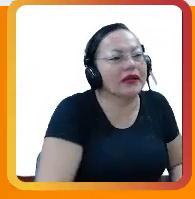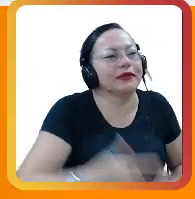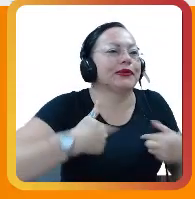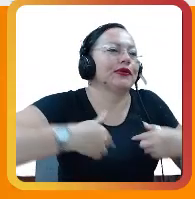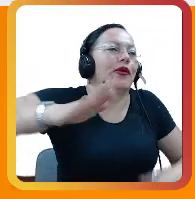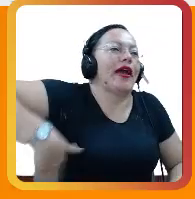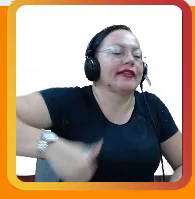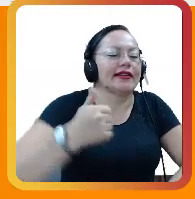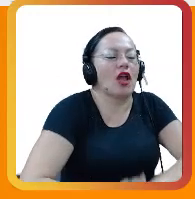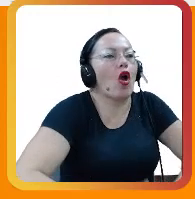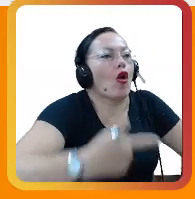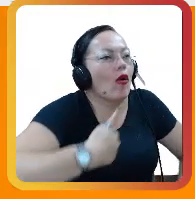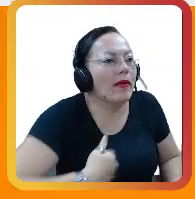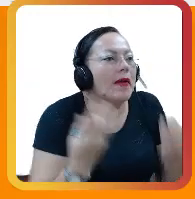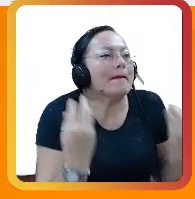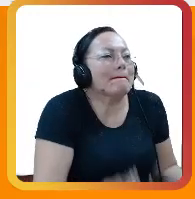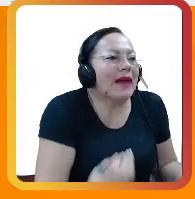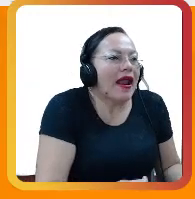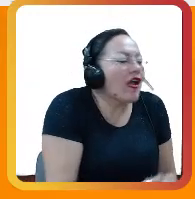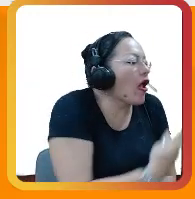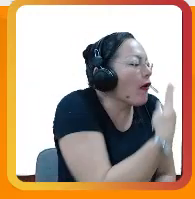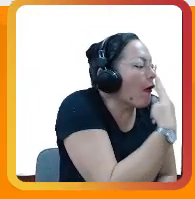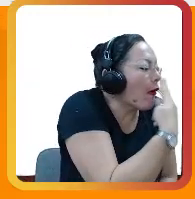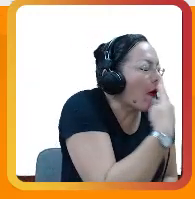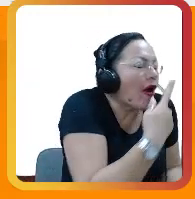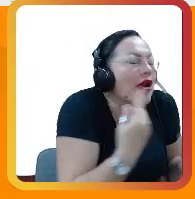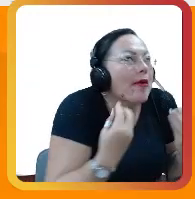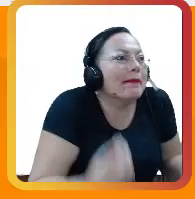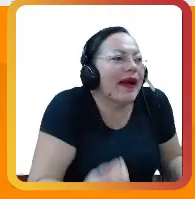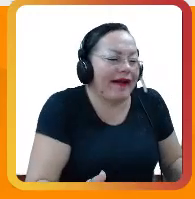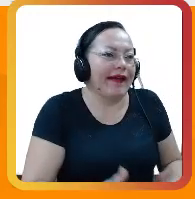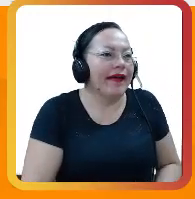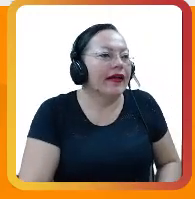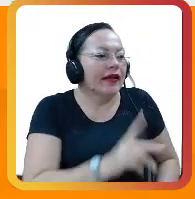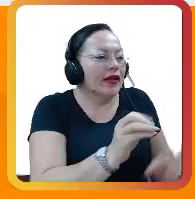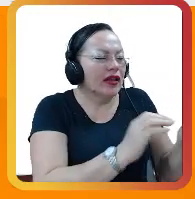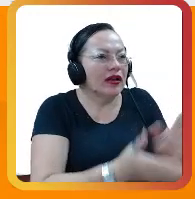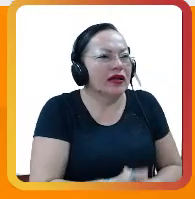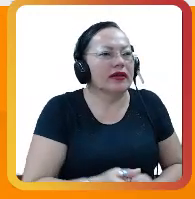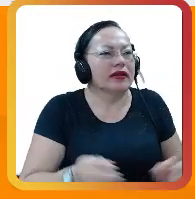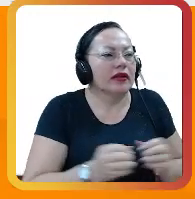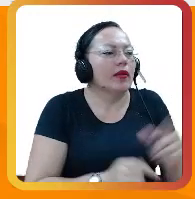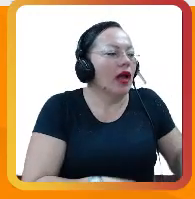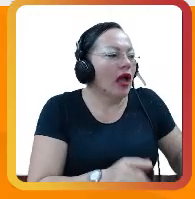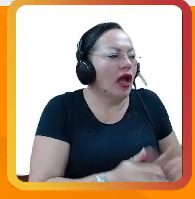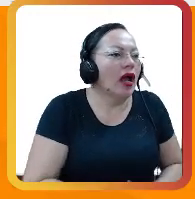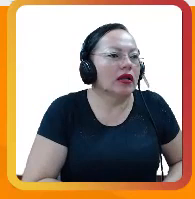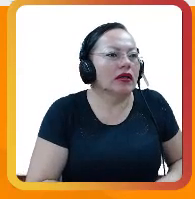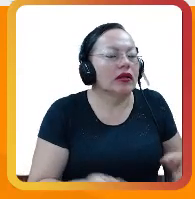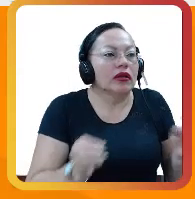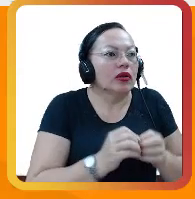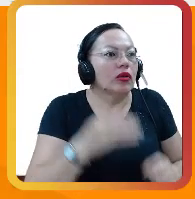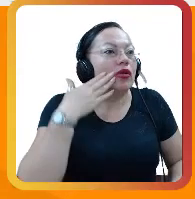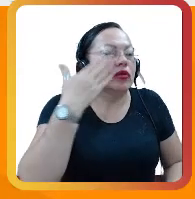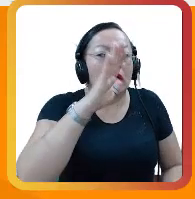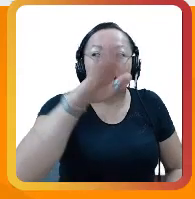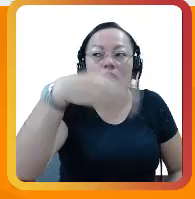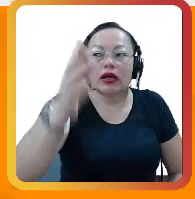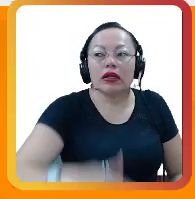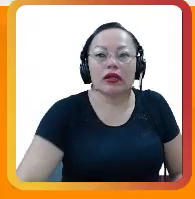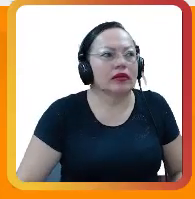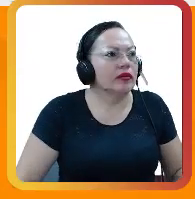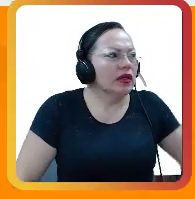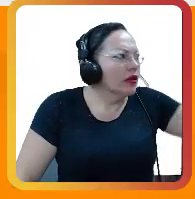estar solo pendiente de qué está haciendo el otro o la otra, y ahí te quedaste pegado o pegada, y cuando menos te des cuenta, pues claro,